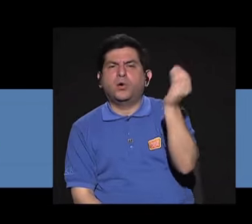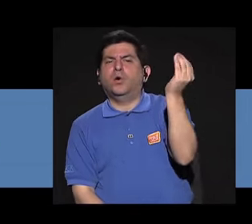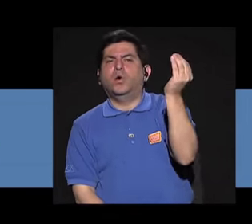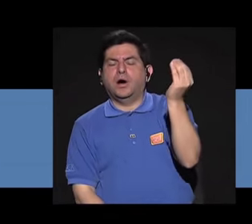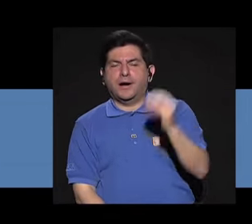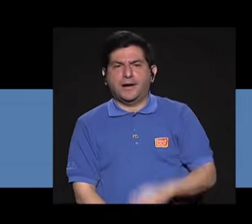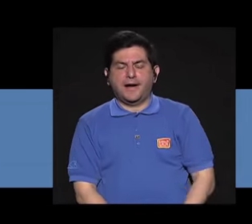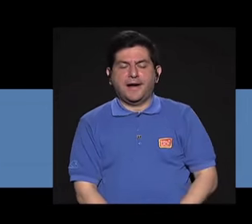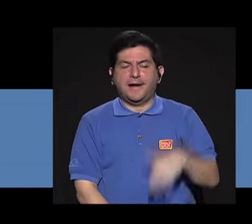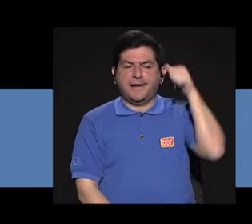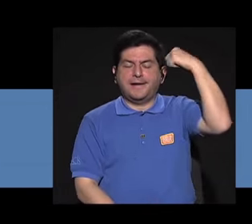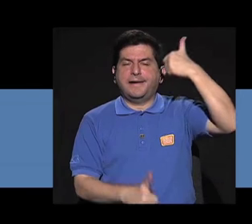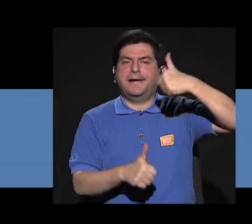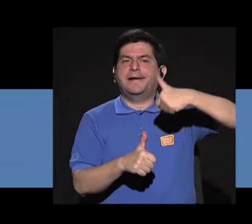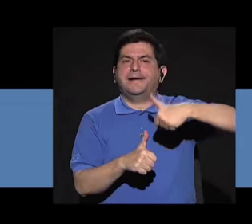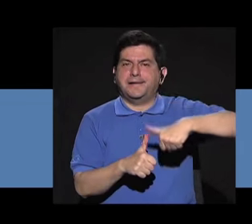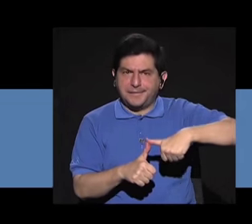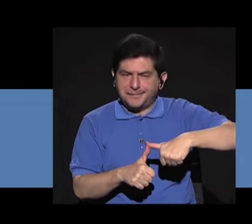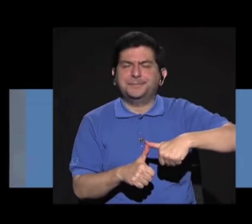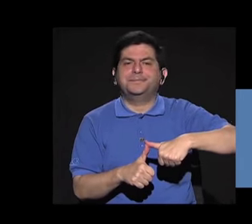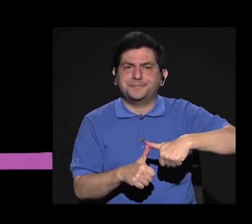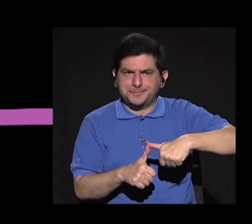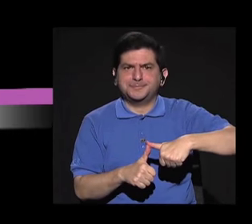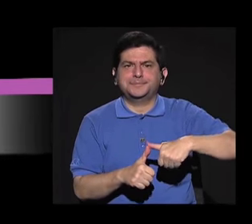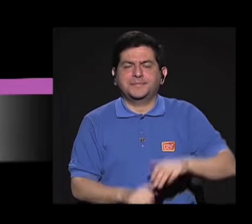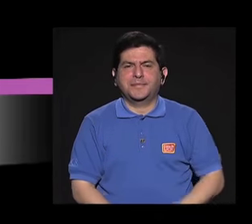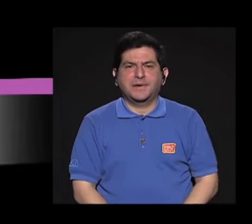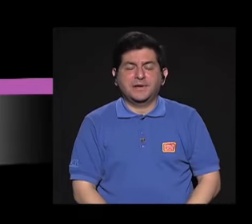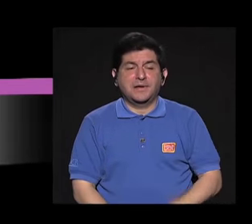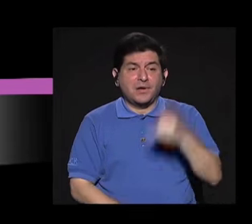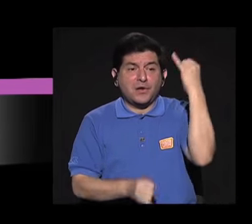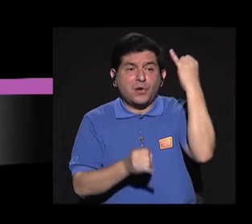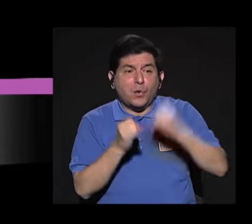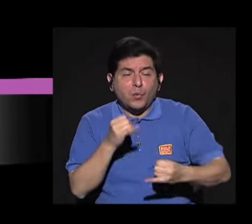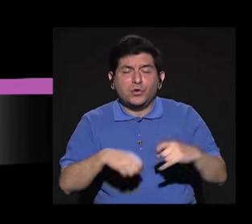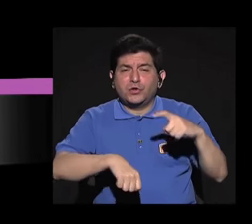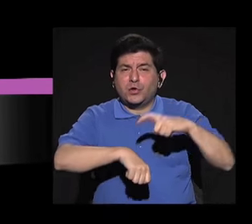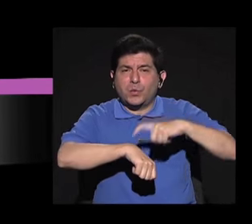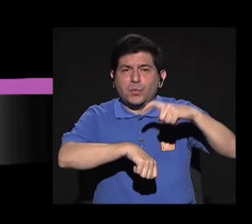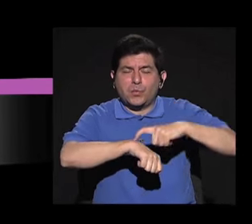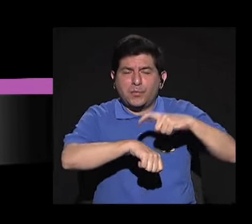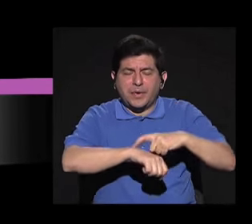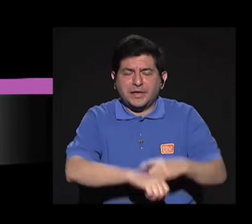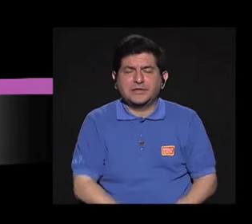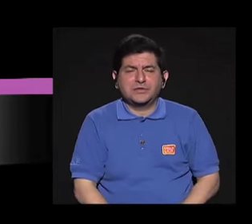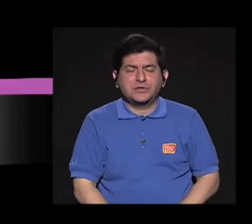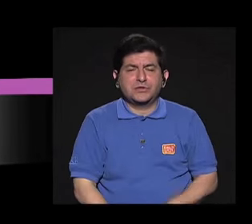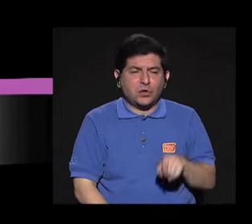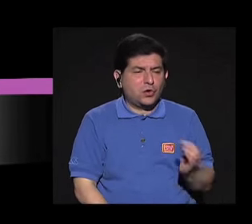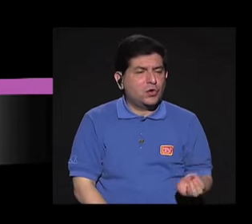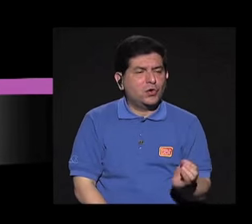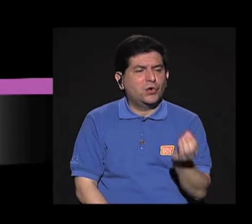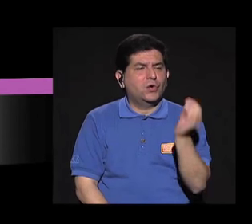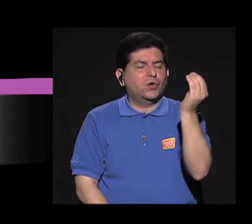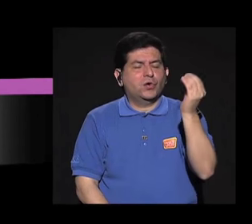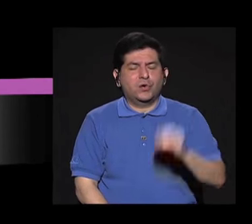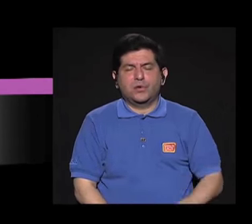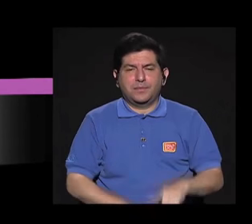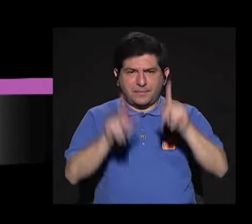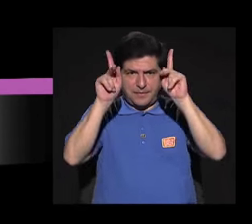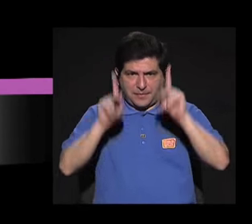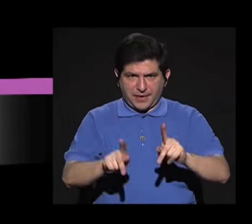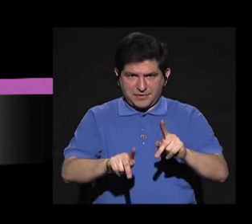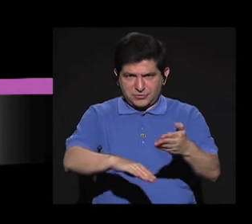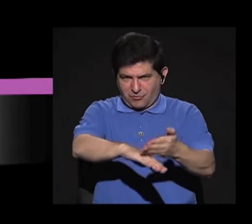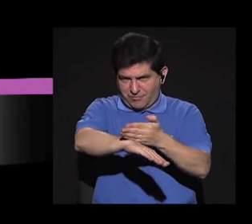adolescentes, tenemos que tener muy presente que es el último pico de crecimiento y desarrollo que tiene el ser